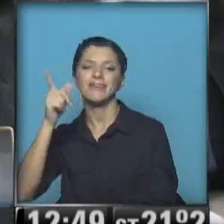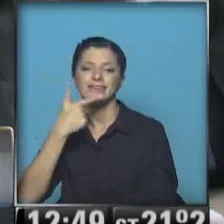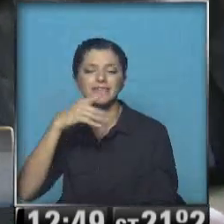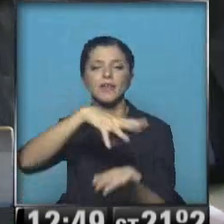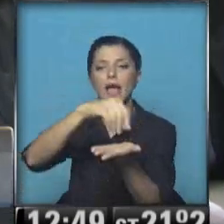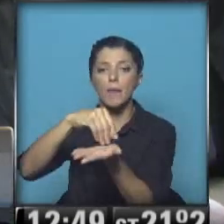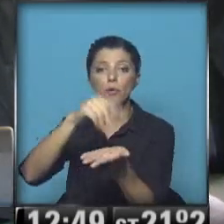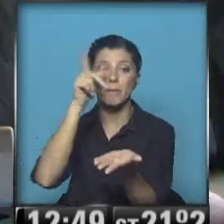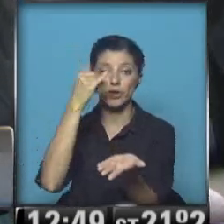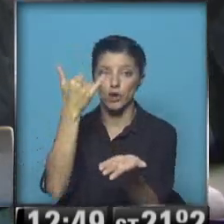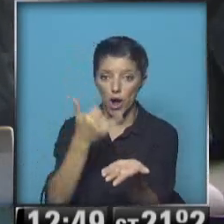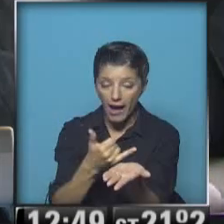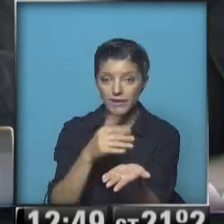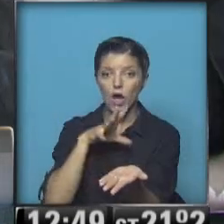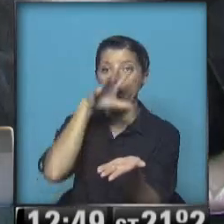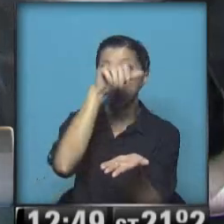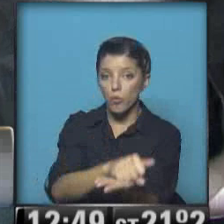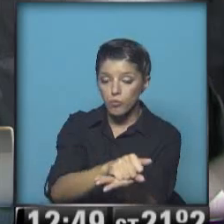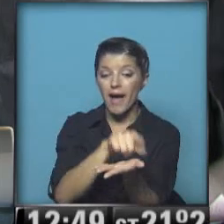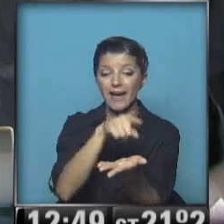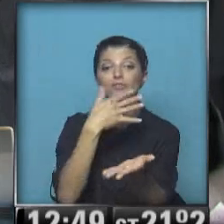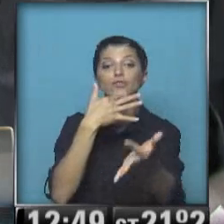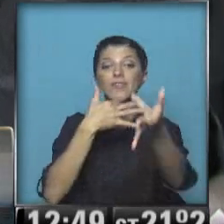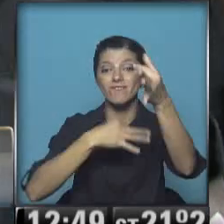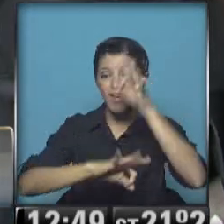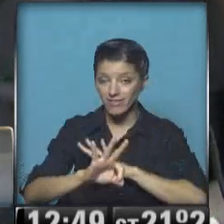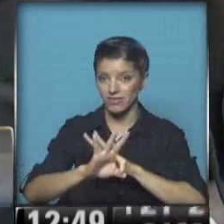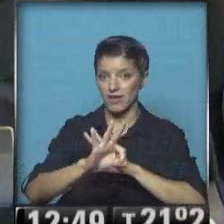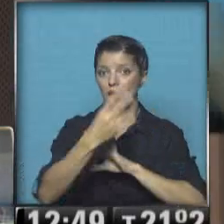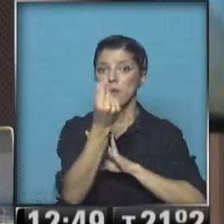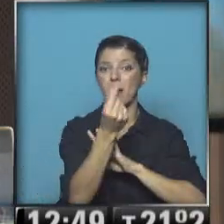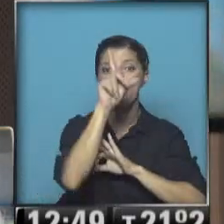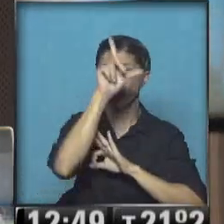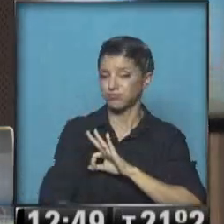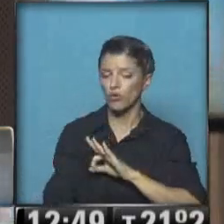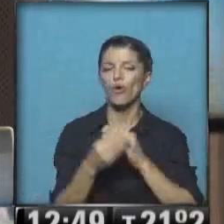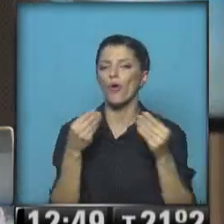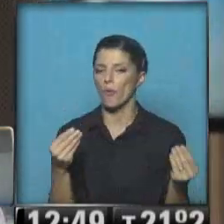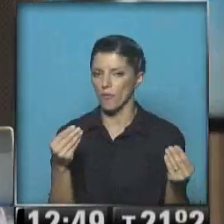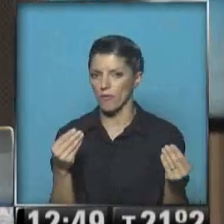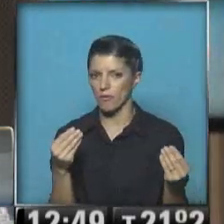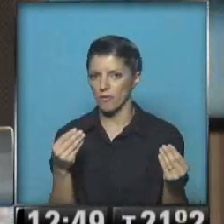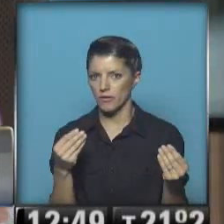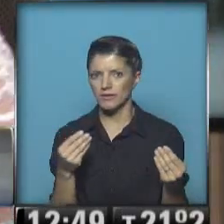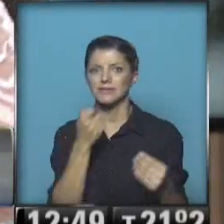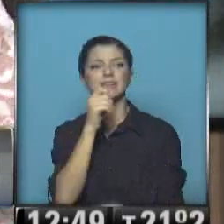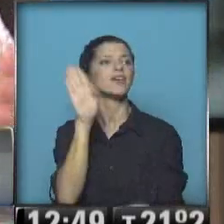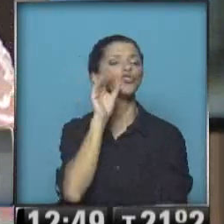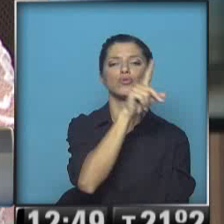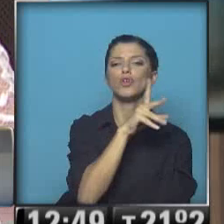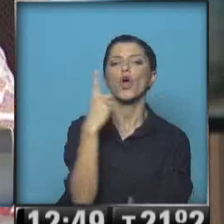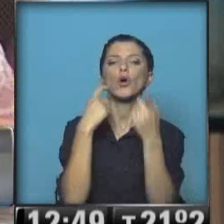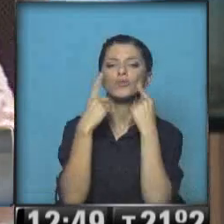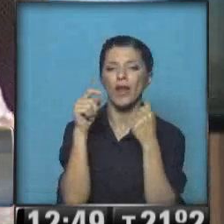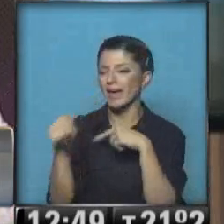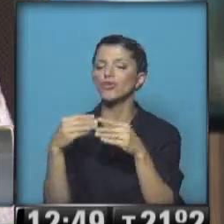petróleo esté se esté vendiendo el petróleo contra bandeado a bajo precio cómo es posible con El dominio que tiene Estados Unidos cómo es posible que esas